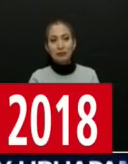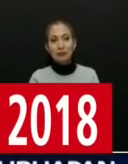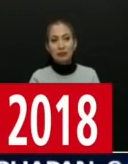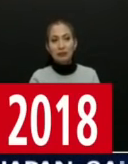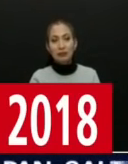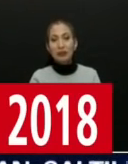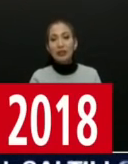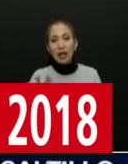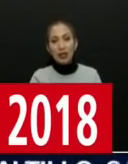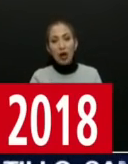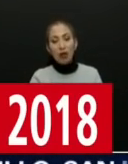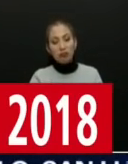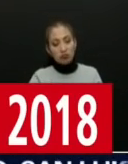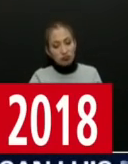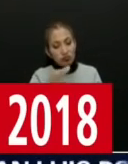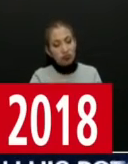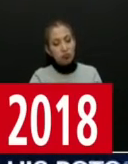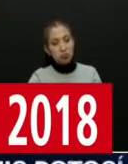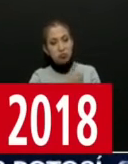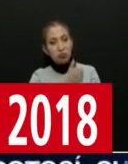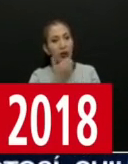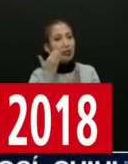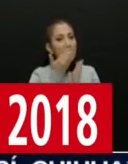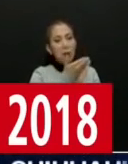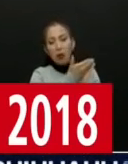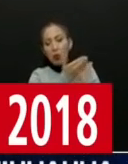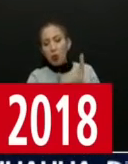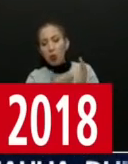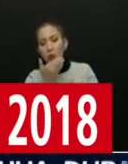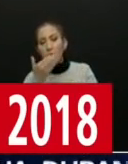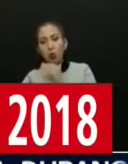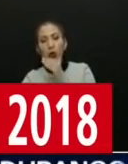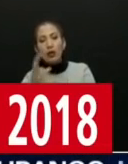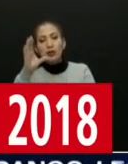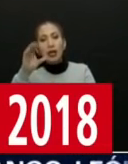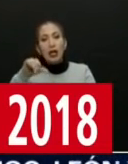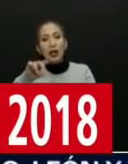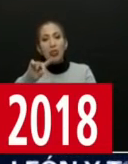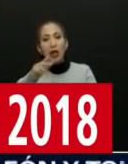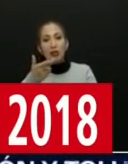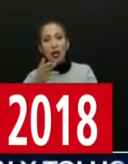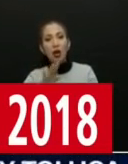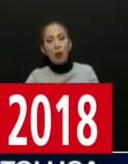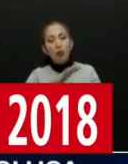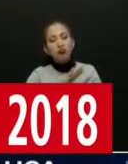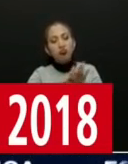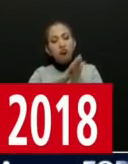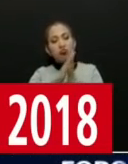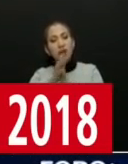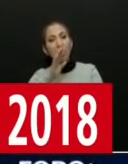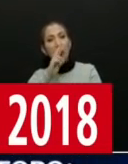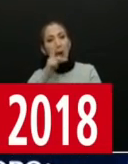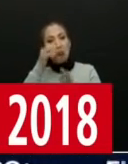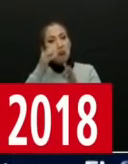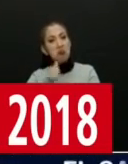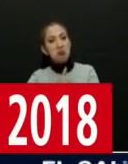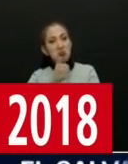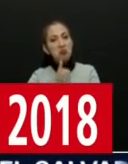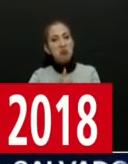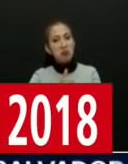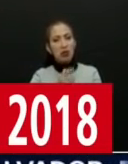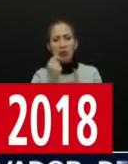se haya consolidado con el tiempo la Comisión Nacional de los Derechos Humanos,